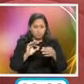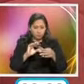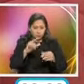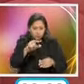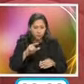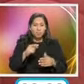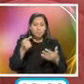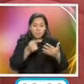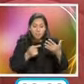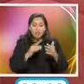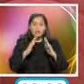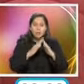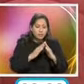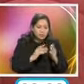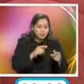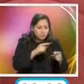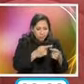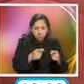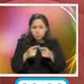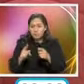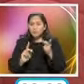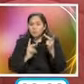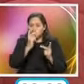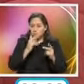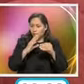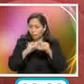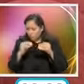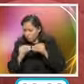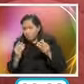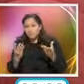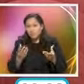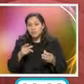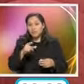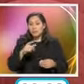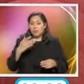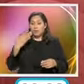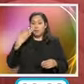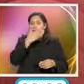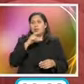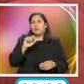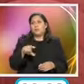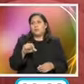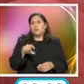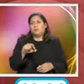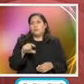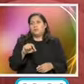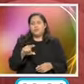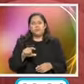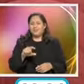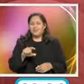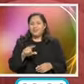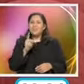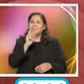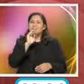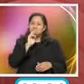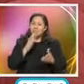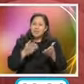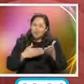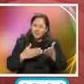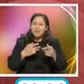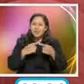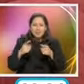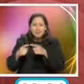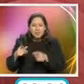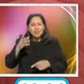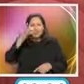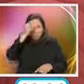tener variedad en casa de verduras, de frutas, no hacer una dieta monótona y, por favor, mamás, aprendan a cocinar cosas